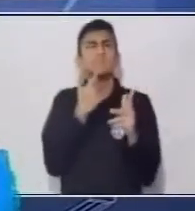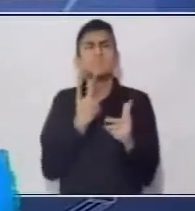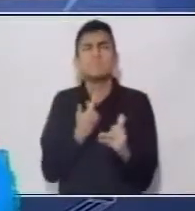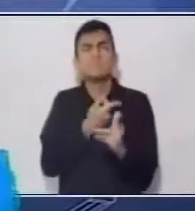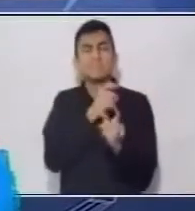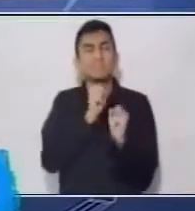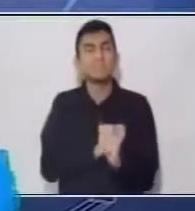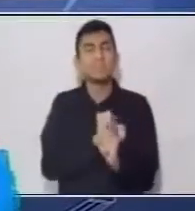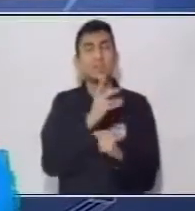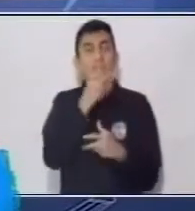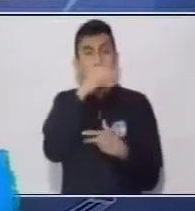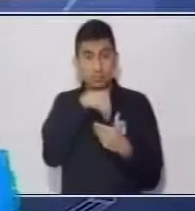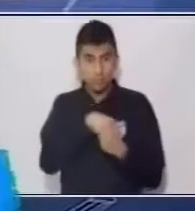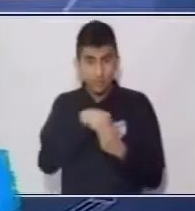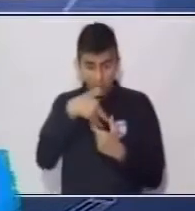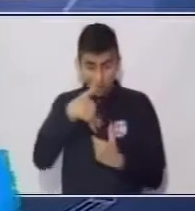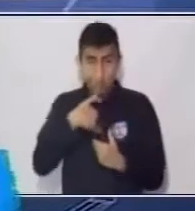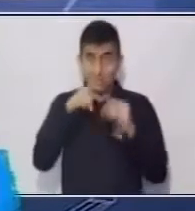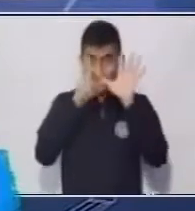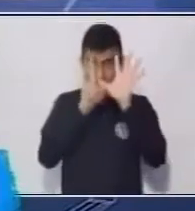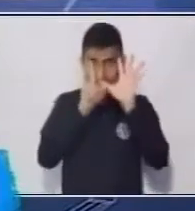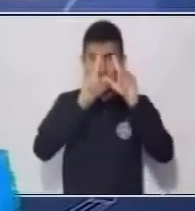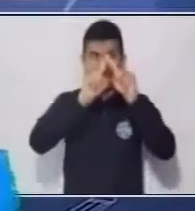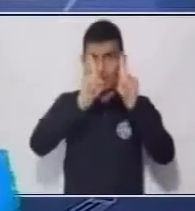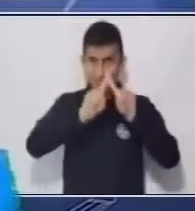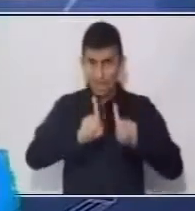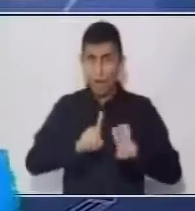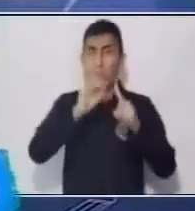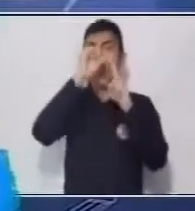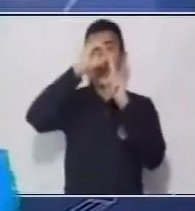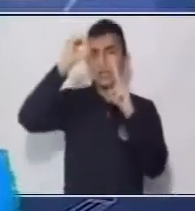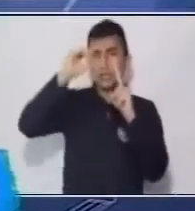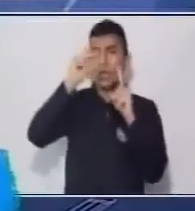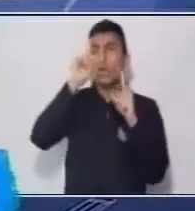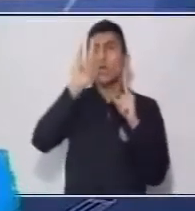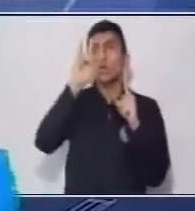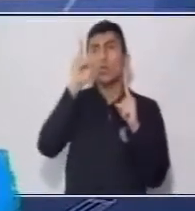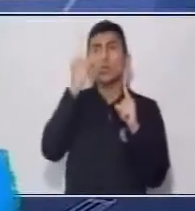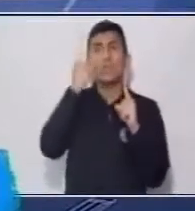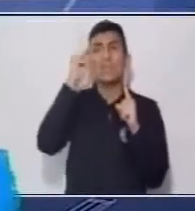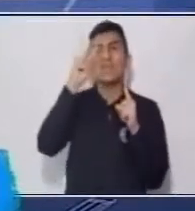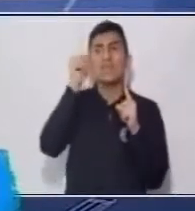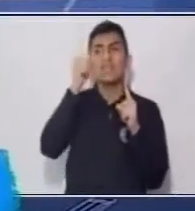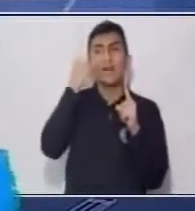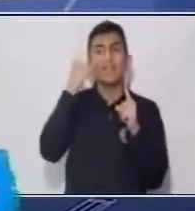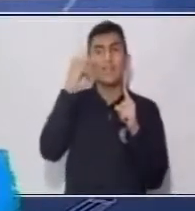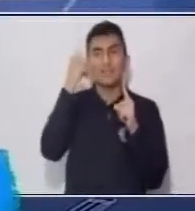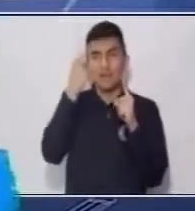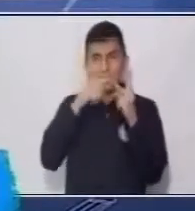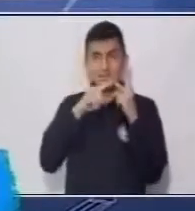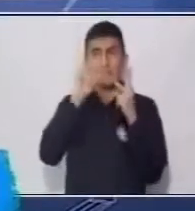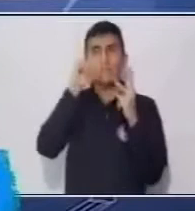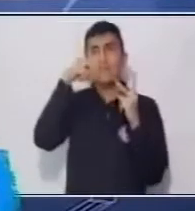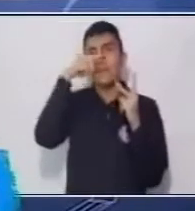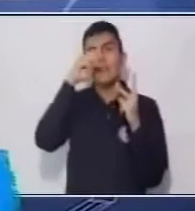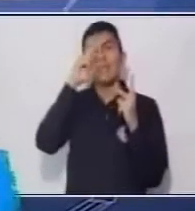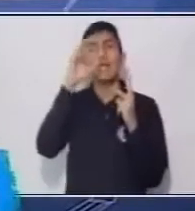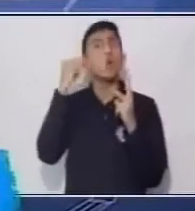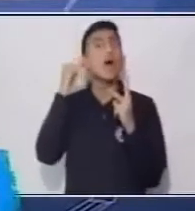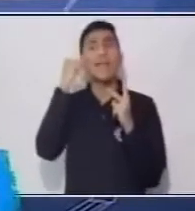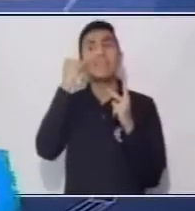hay 6 tipos de oraciones: las dubitativas, las exclamativas, las